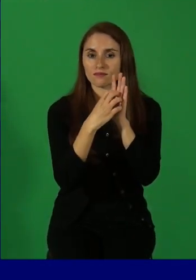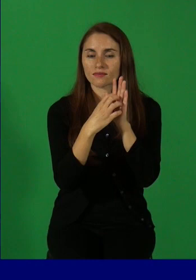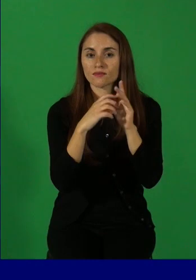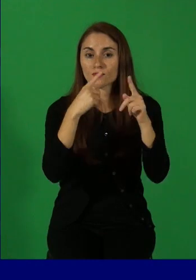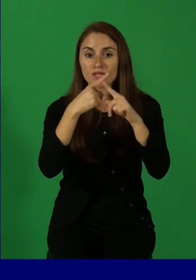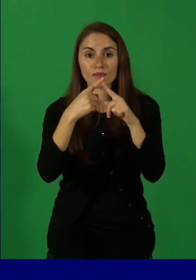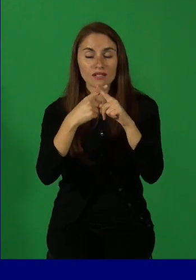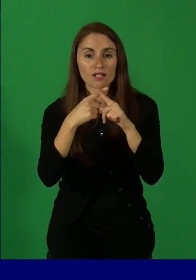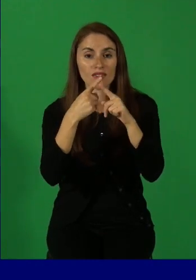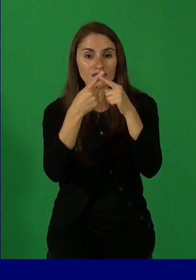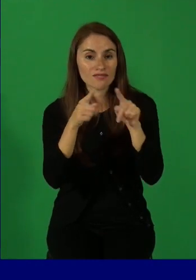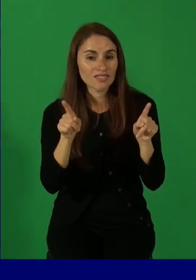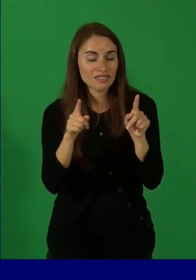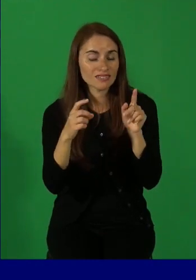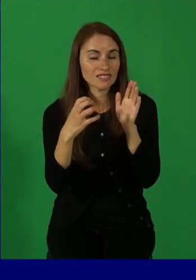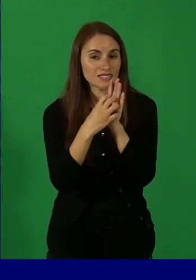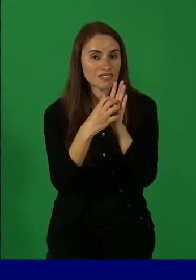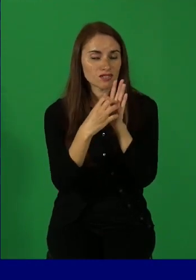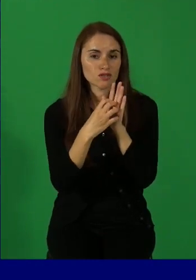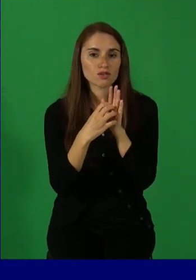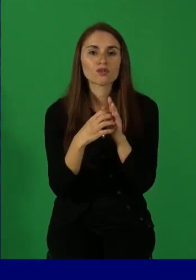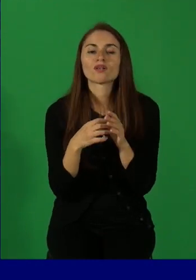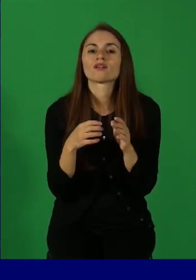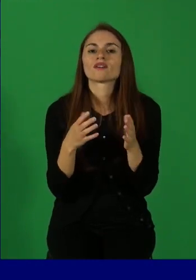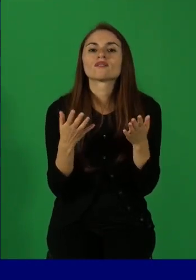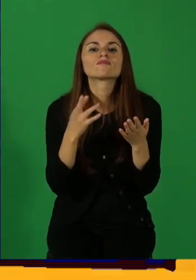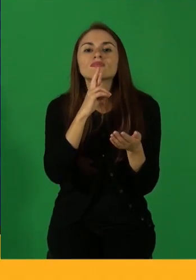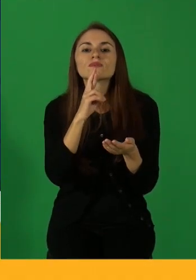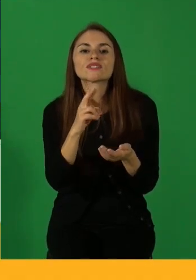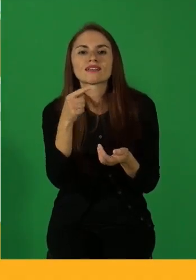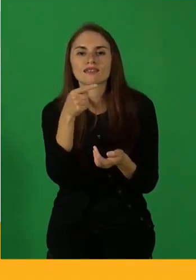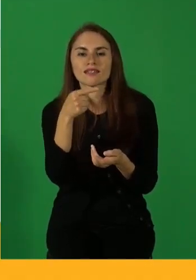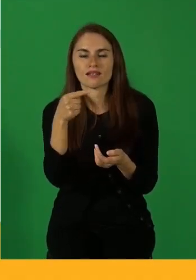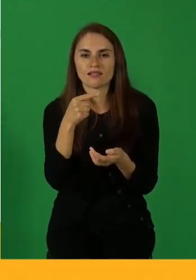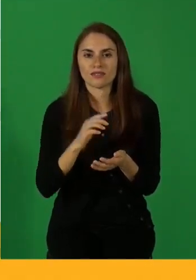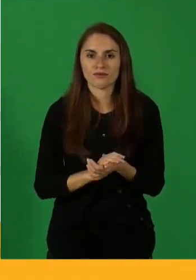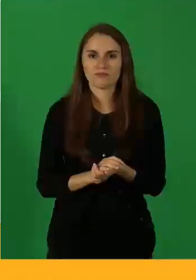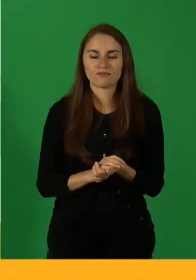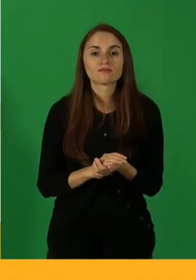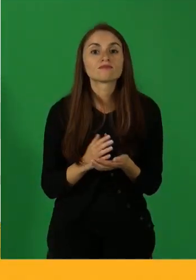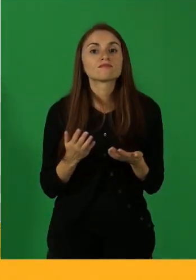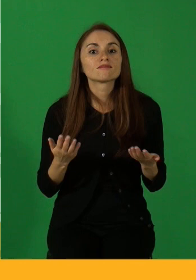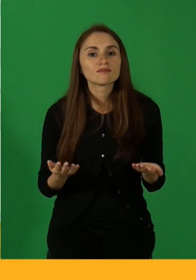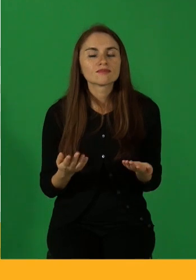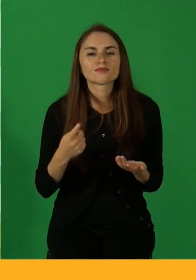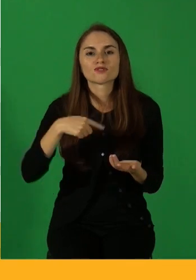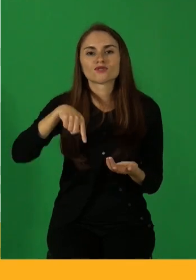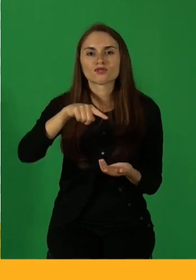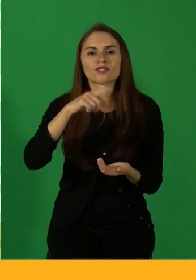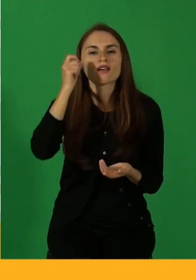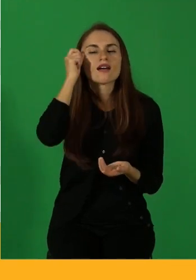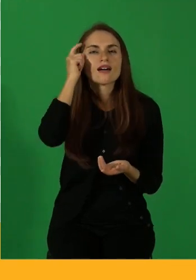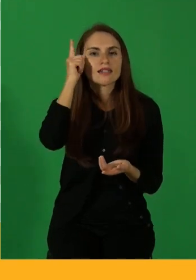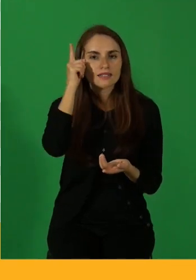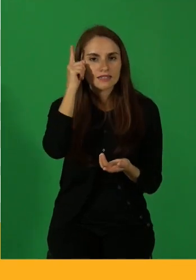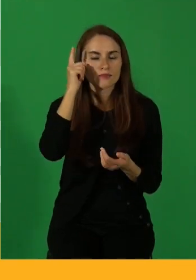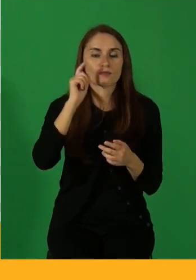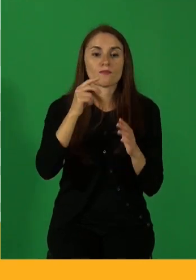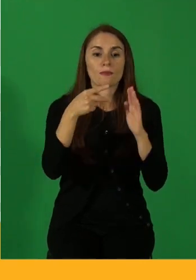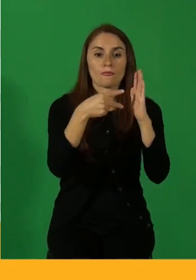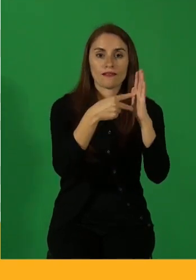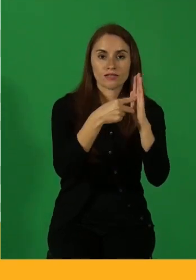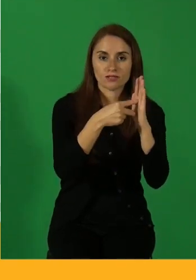enteros de distintos signos eran nuestro resultado negativo. Entonces podemos concluir que tanto en la